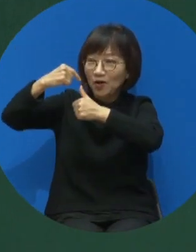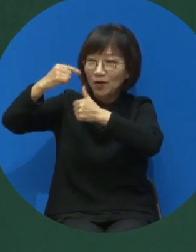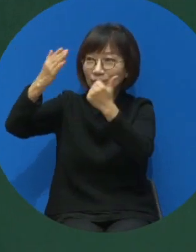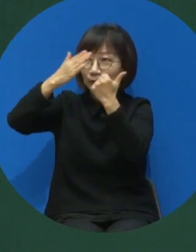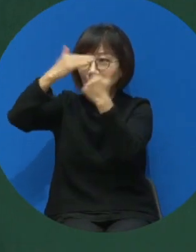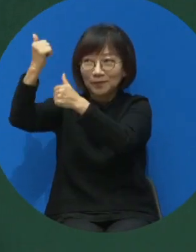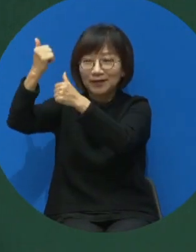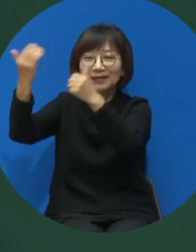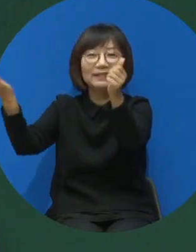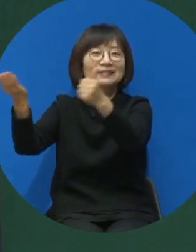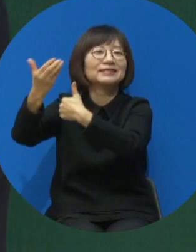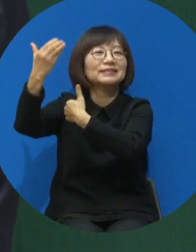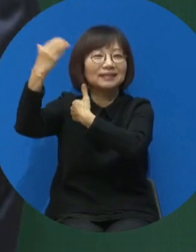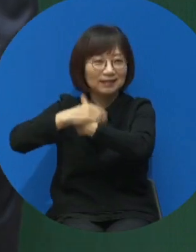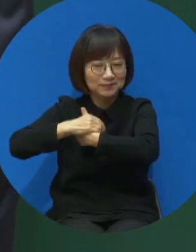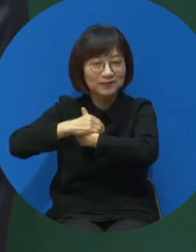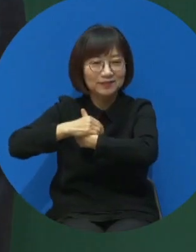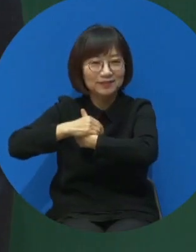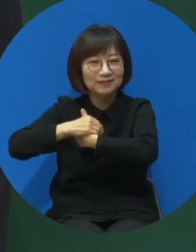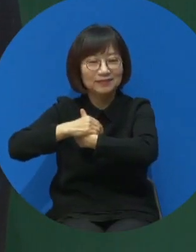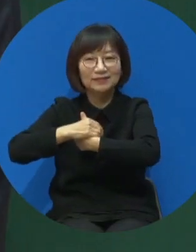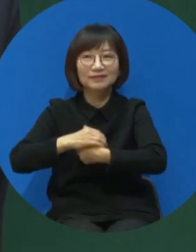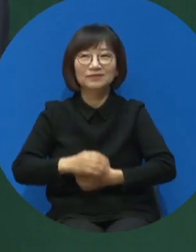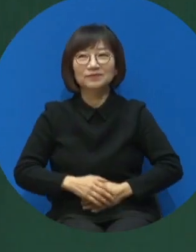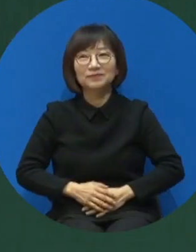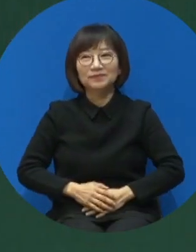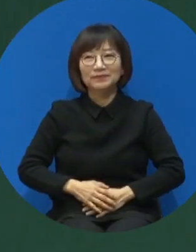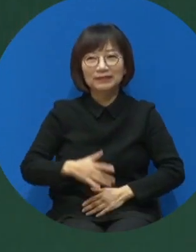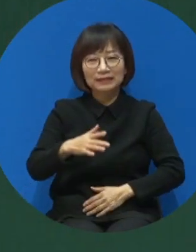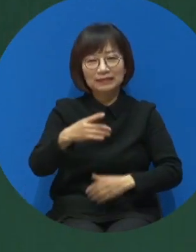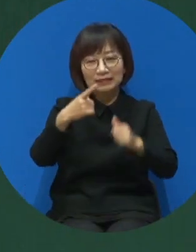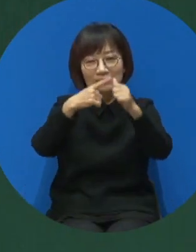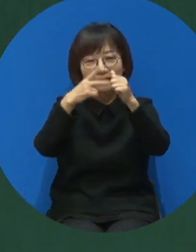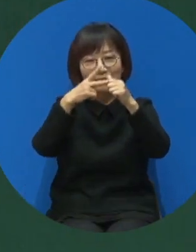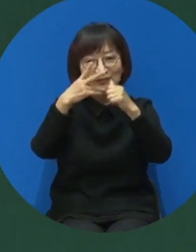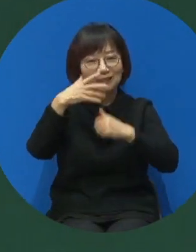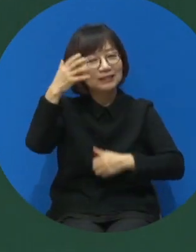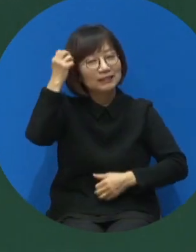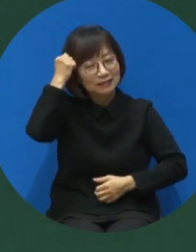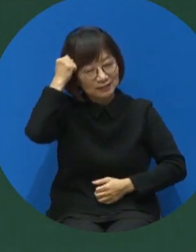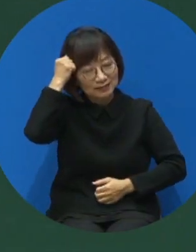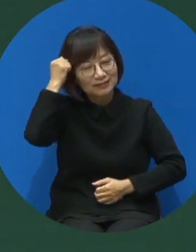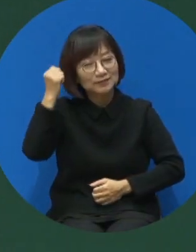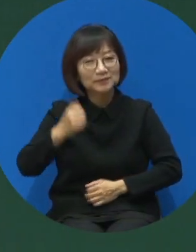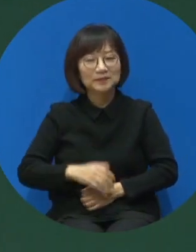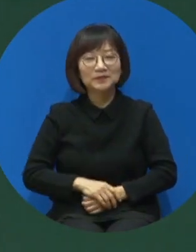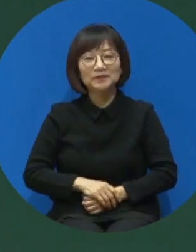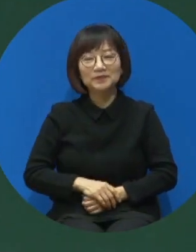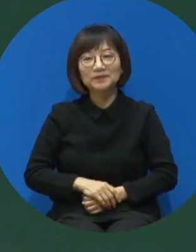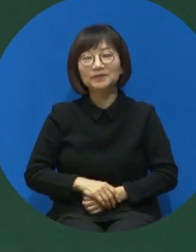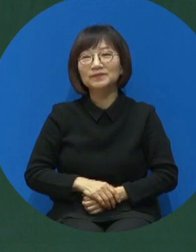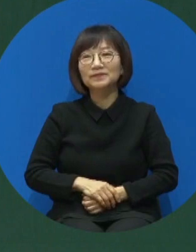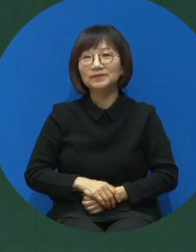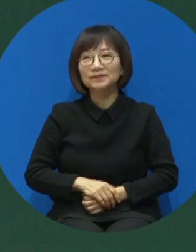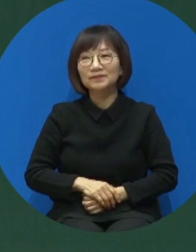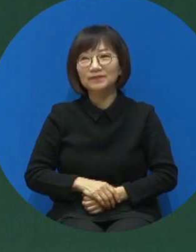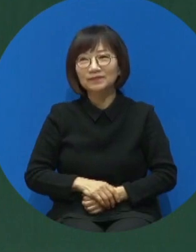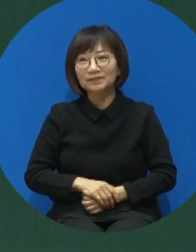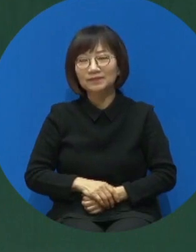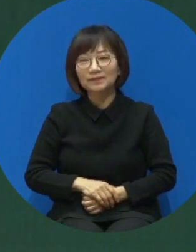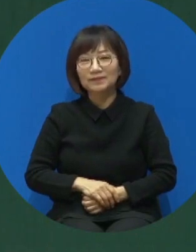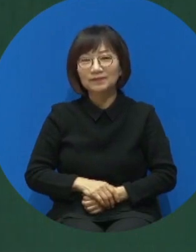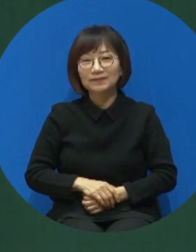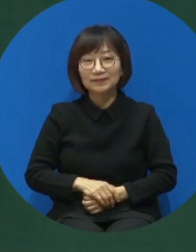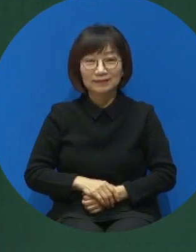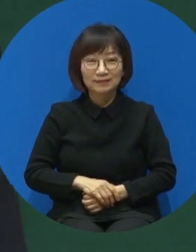el llamado y la misión esto es lo que deben de recordar hammer limón titulé